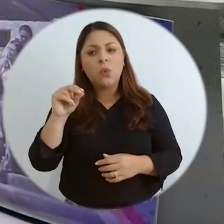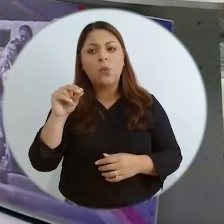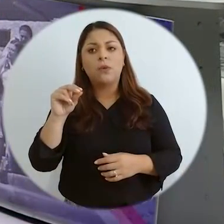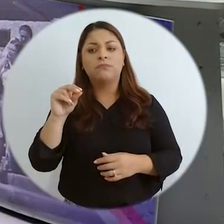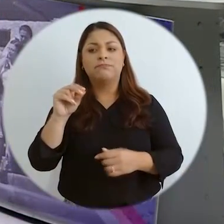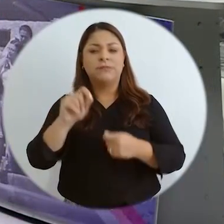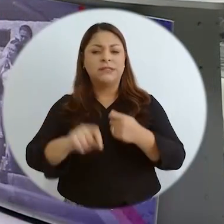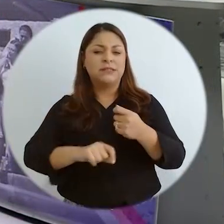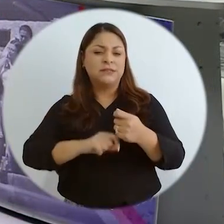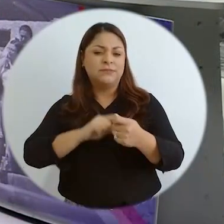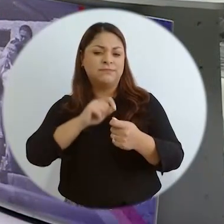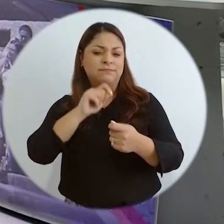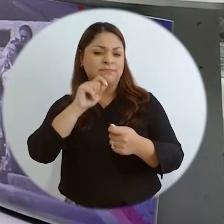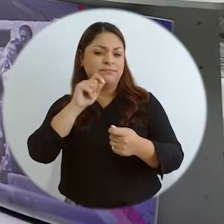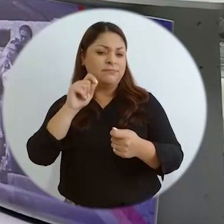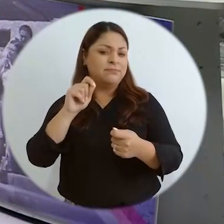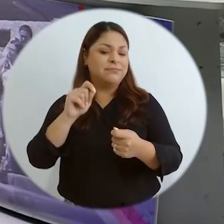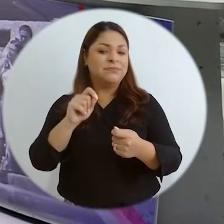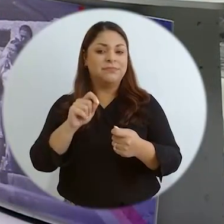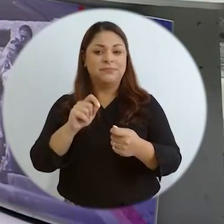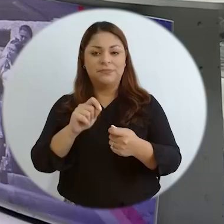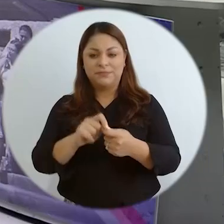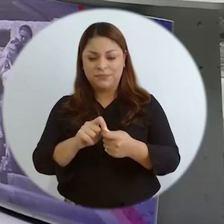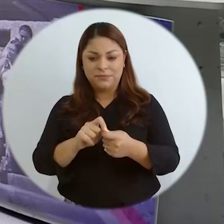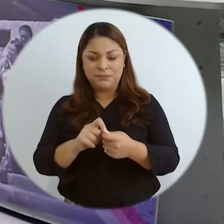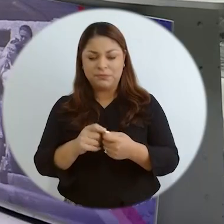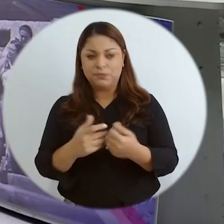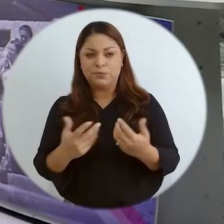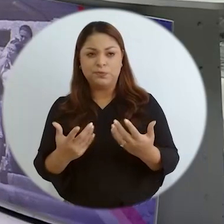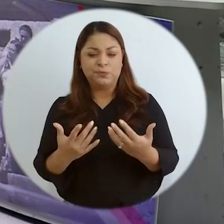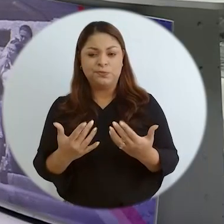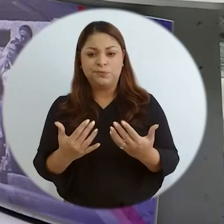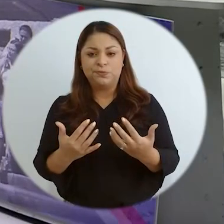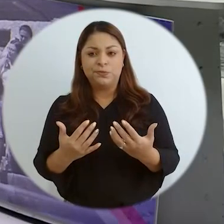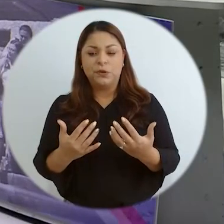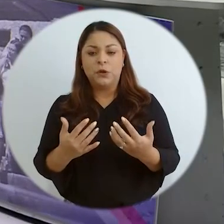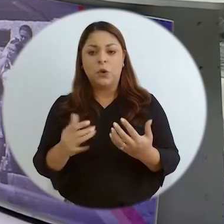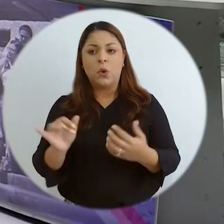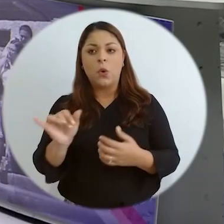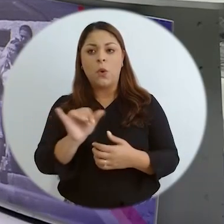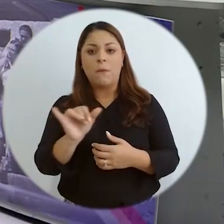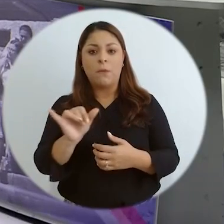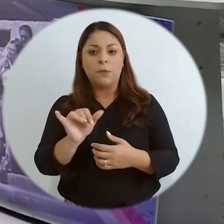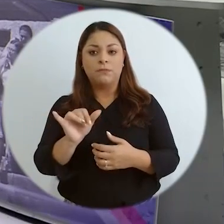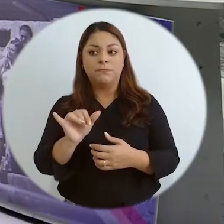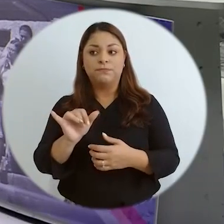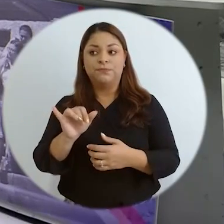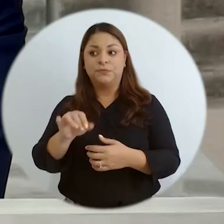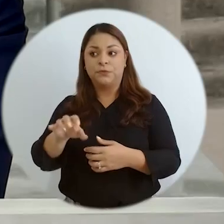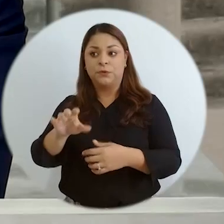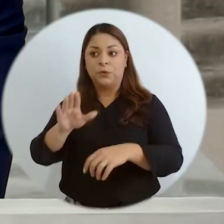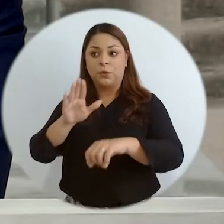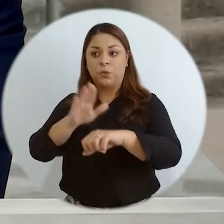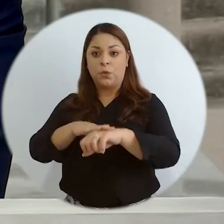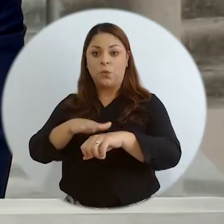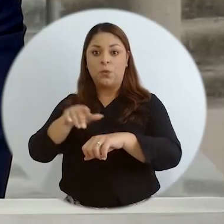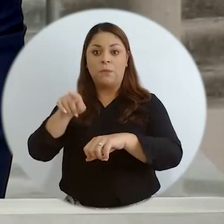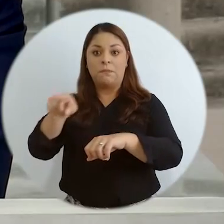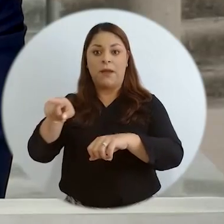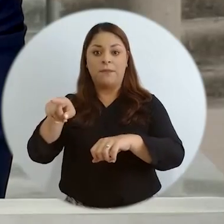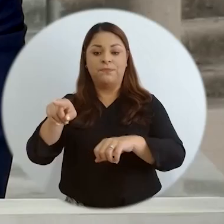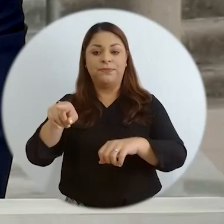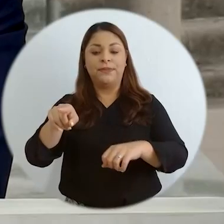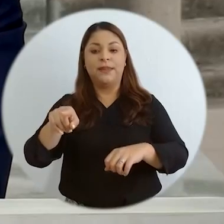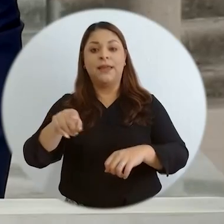timón del Ejecutivo. Por ejemplo, el problema con la construcción de la infraestructura hospitalaria y de